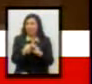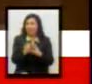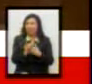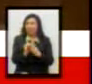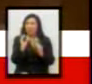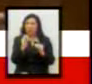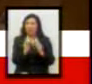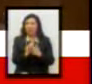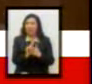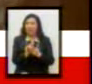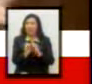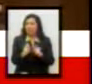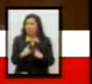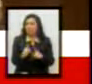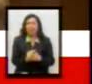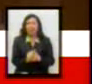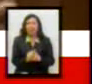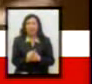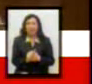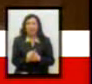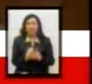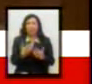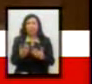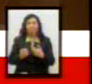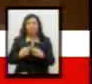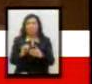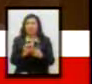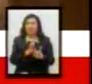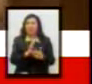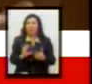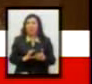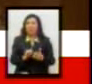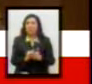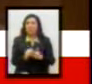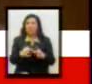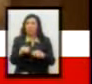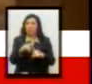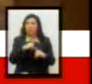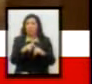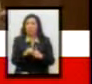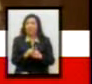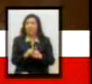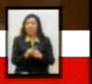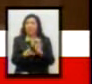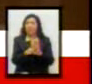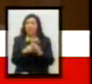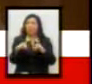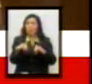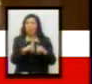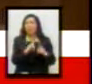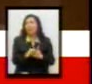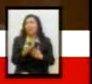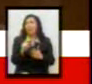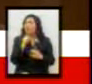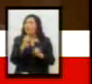de propuesta, las que permiten justamente estas intervenciones del Estado. El Plan de Igualdad de Oportunidades, la Ley de Igualdad de Oportunidades,